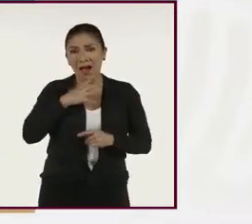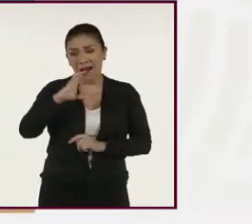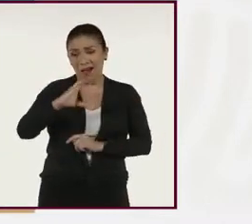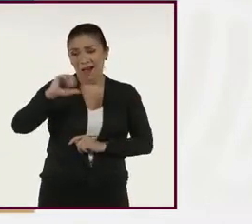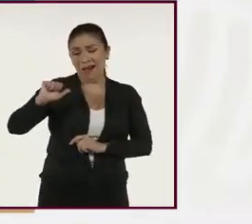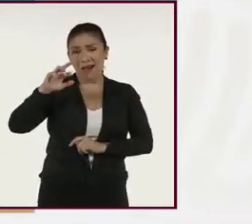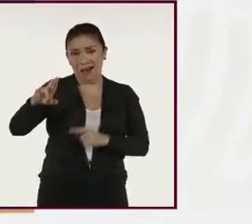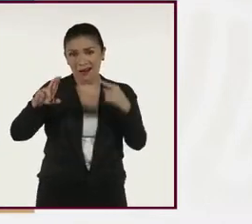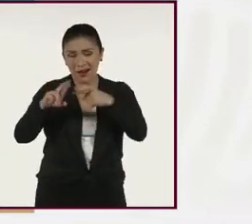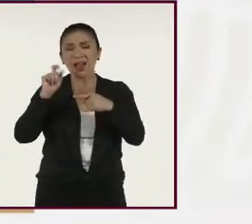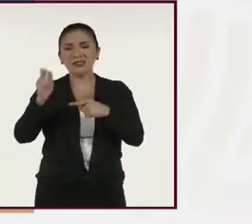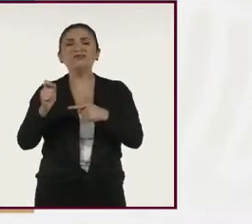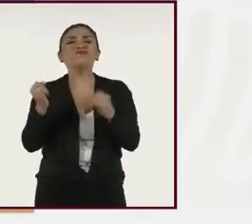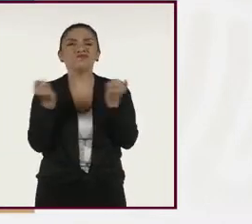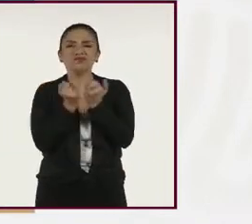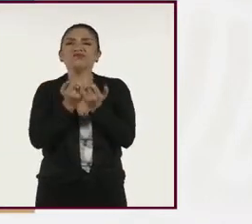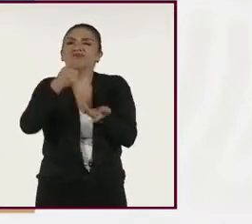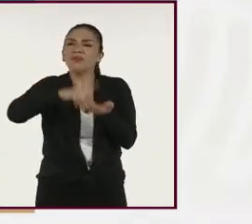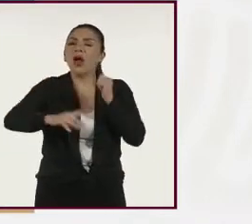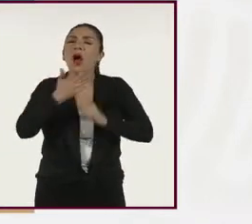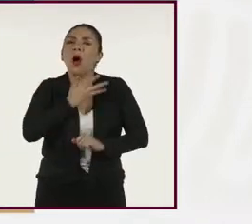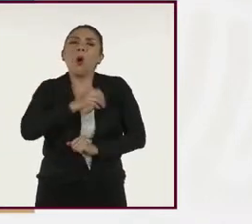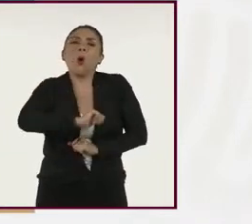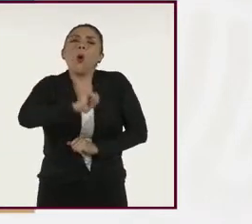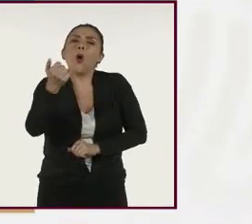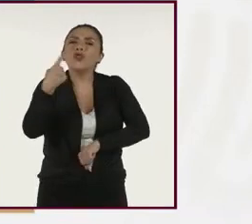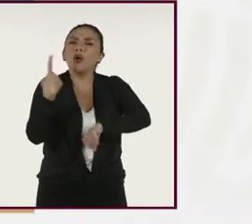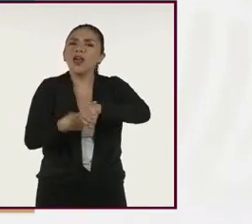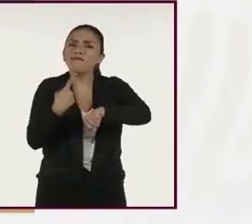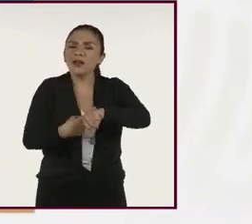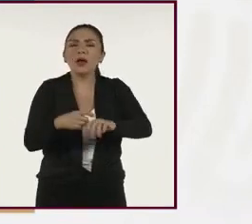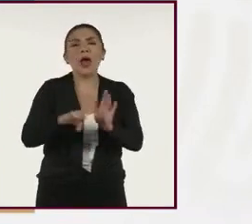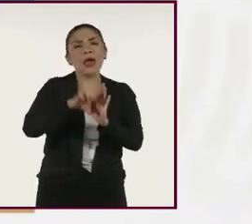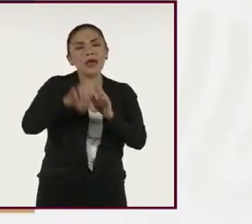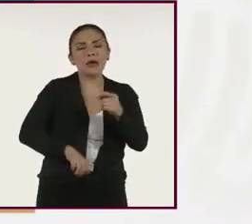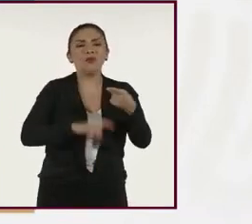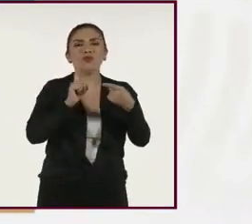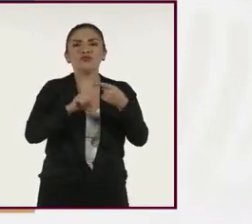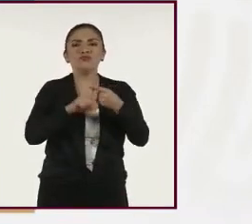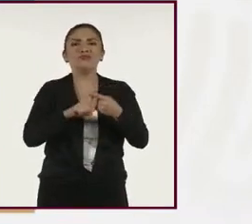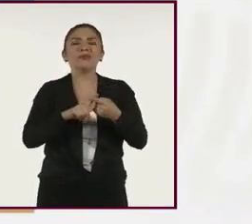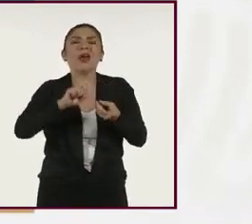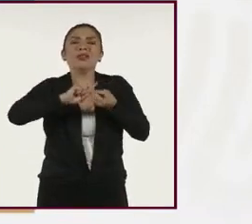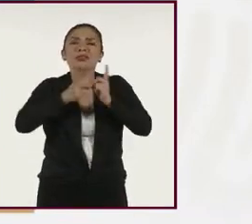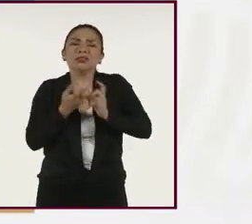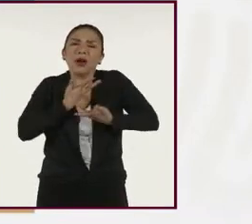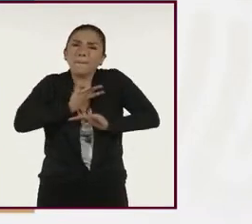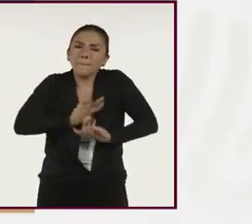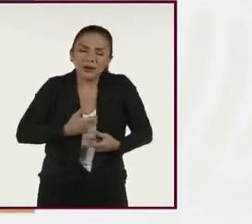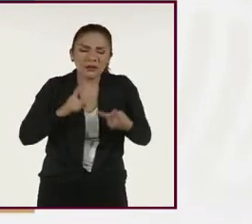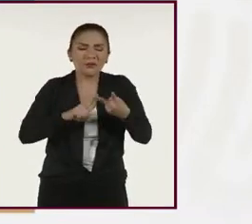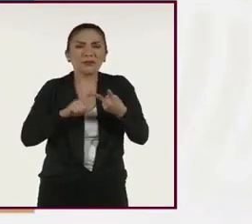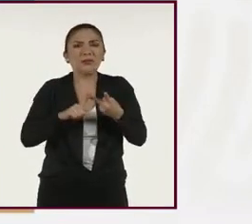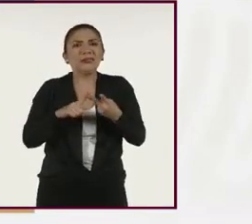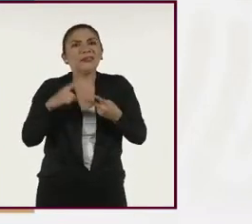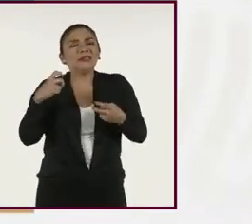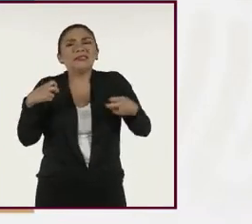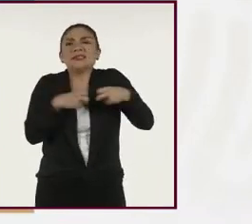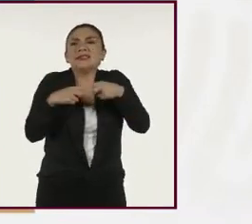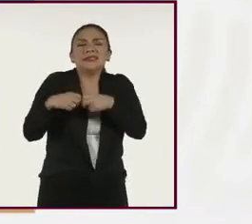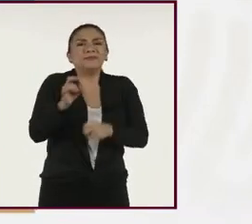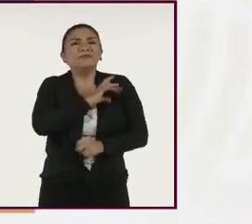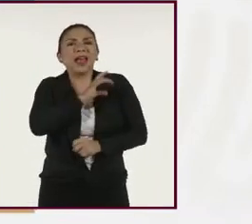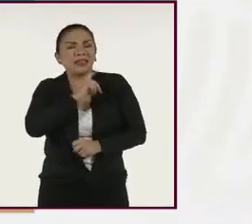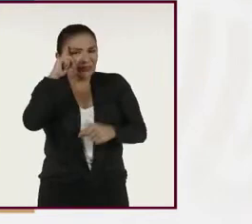está altamente asociado también con otro tipo de comorbilidades, como son los trastornos depresivos, los trastornos de ansiedad por uso de